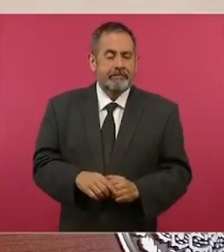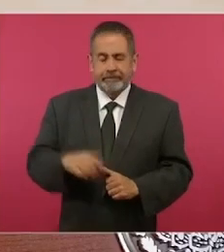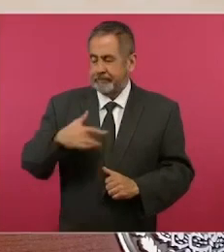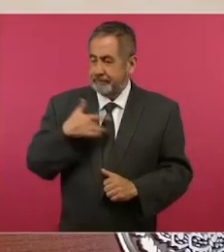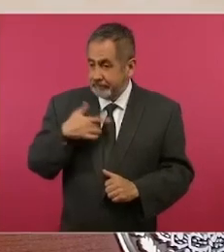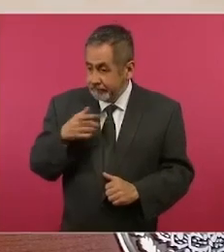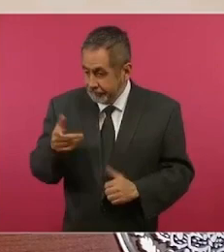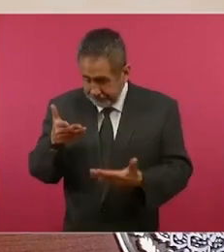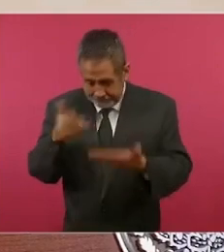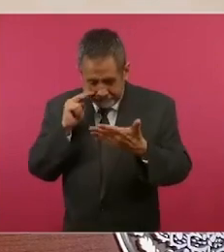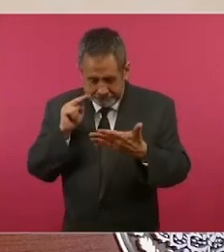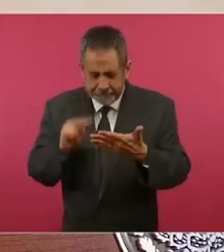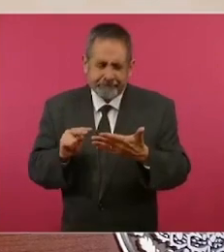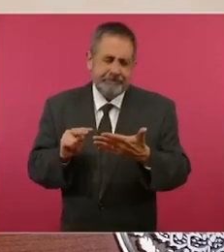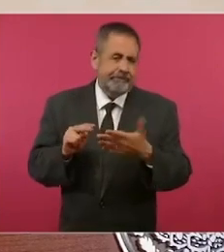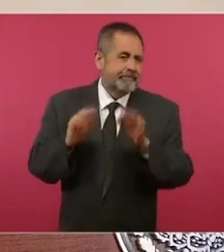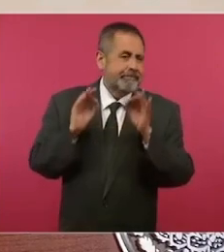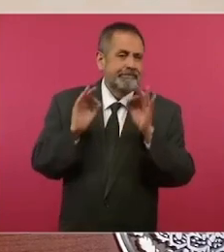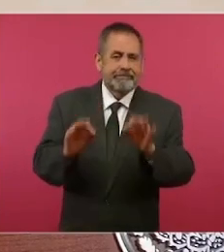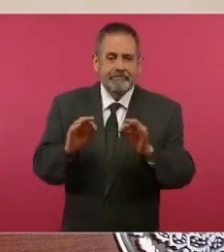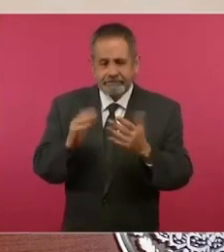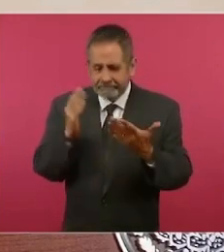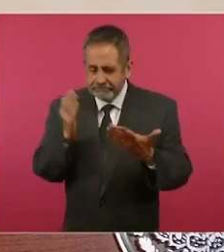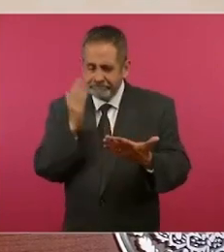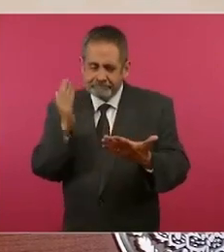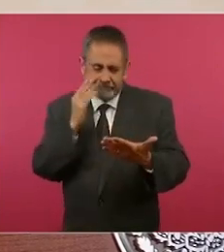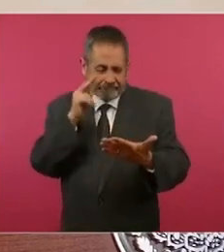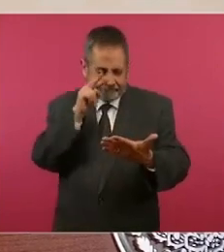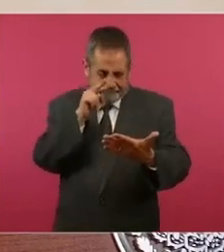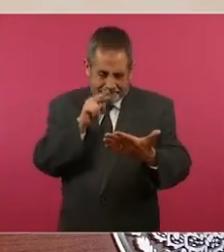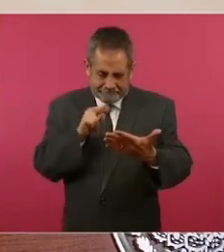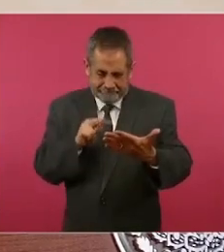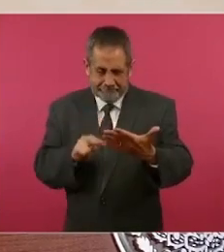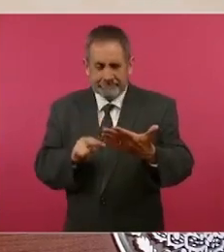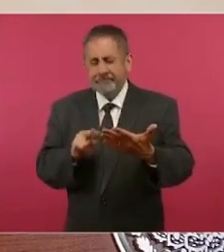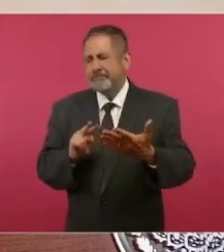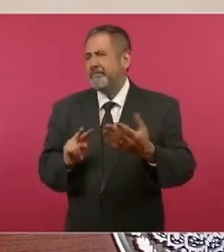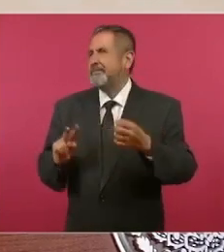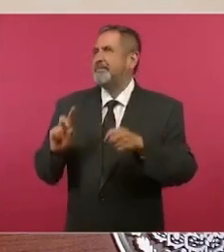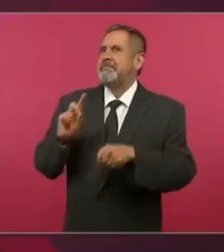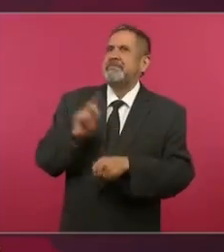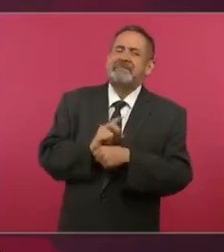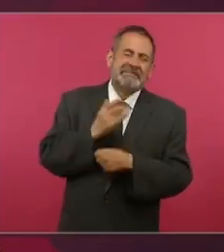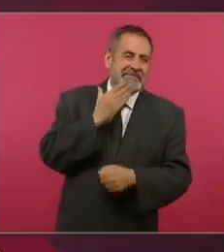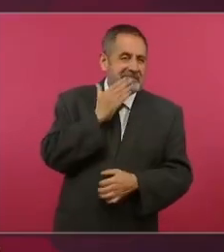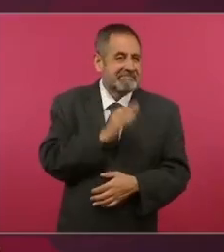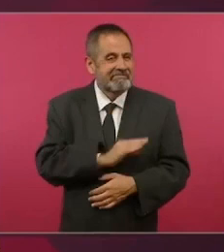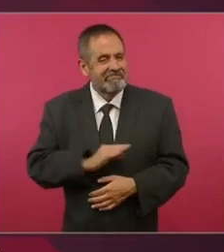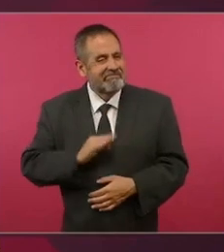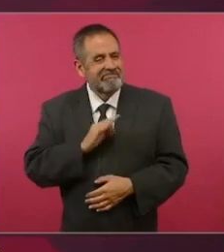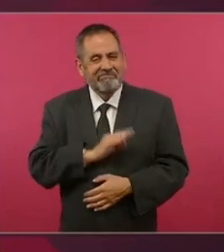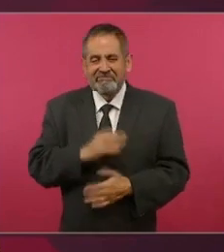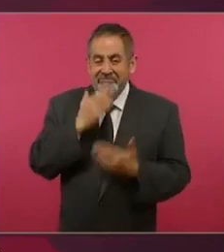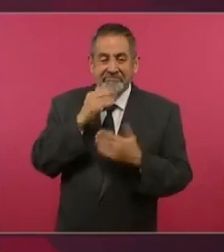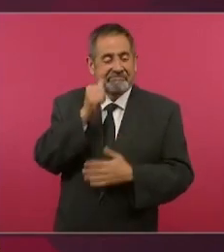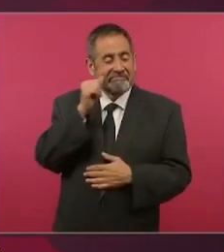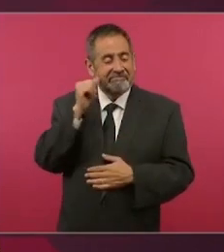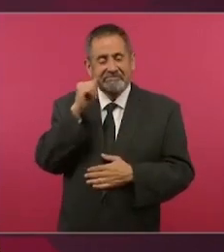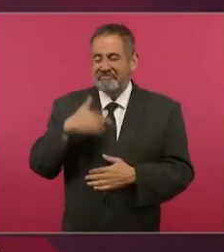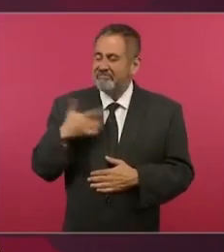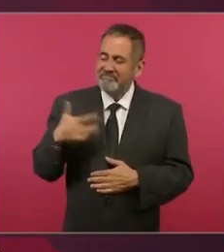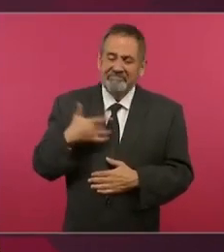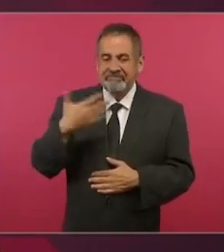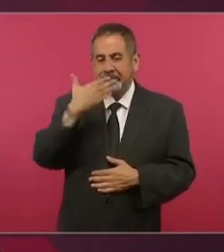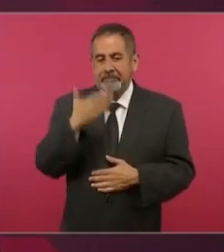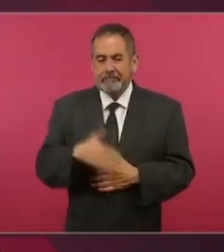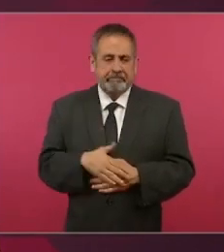empecé a revisarla y fue un día muy feliz el día de ayer, y